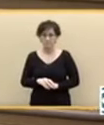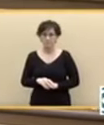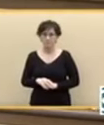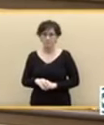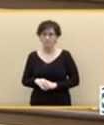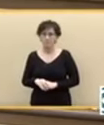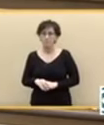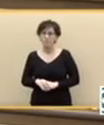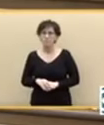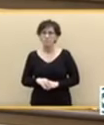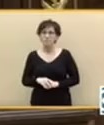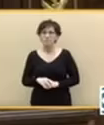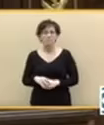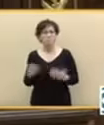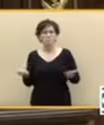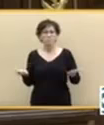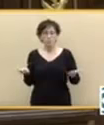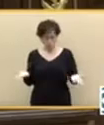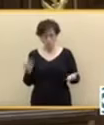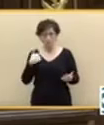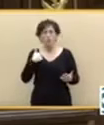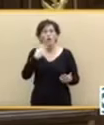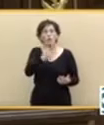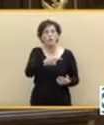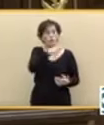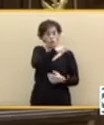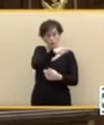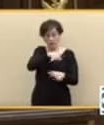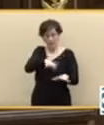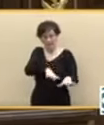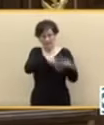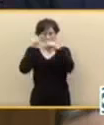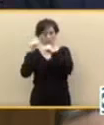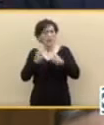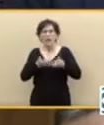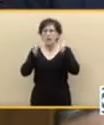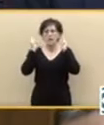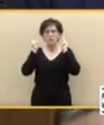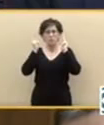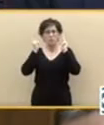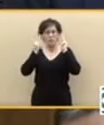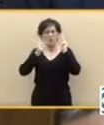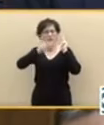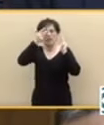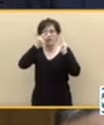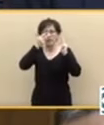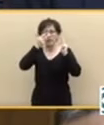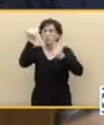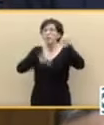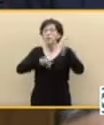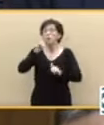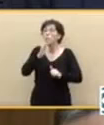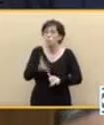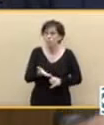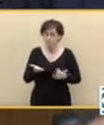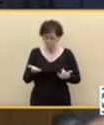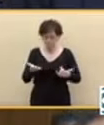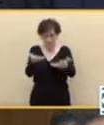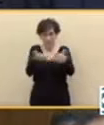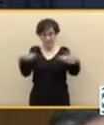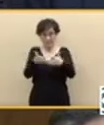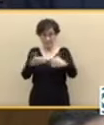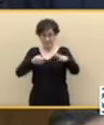¿Por qué digo que es una interpretación libre, interesada y manipulada? Porque el texto de su moción dice lo